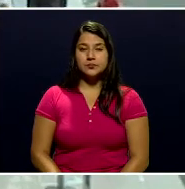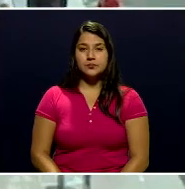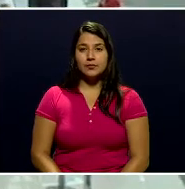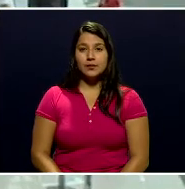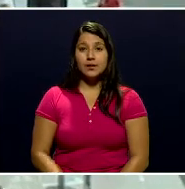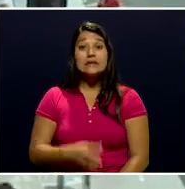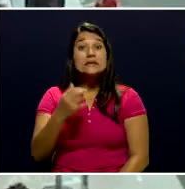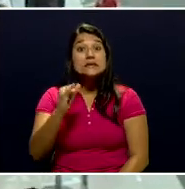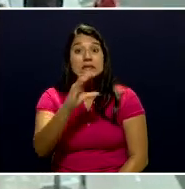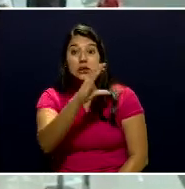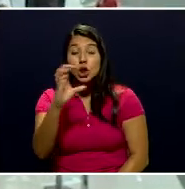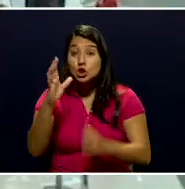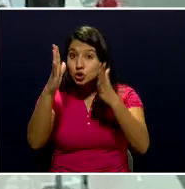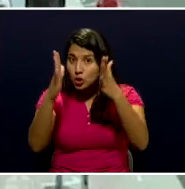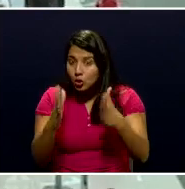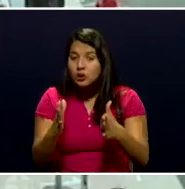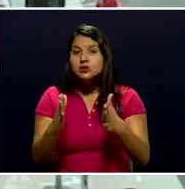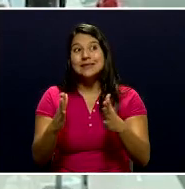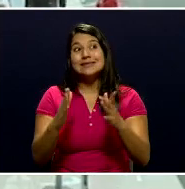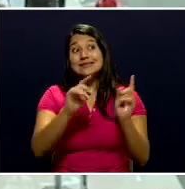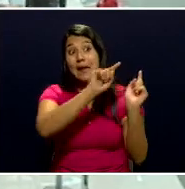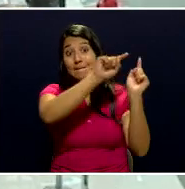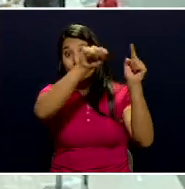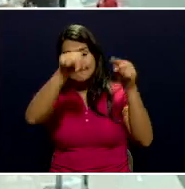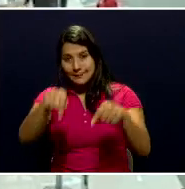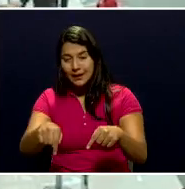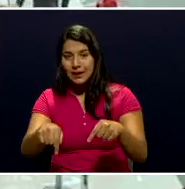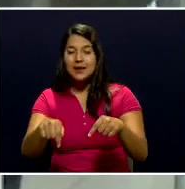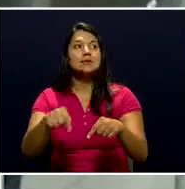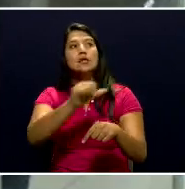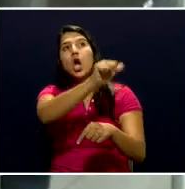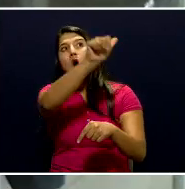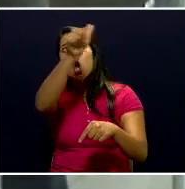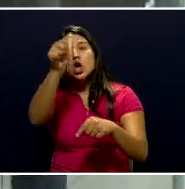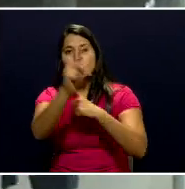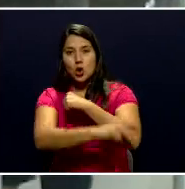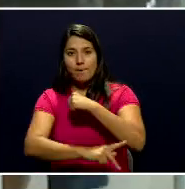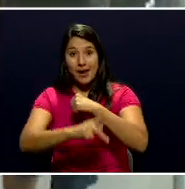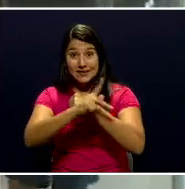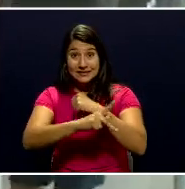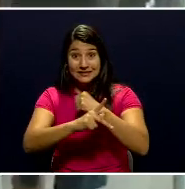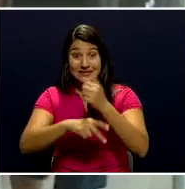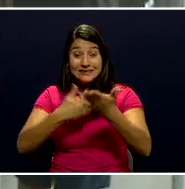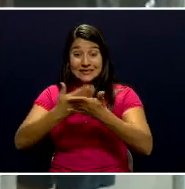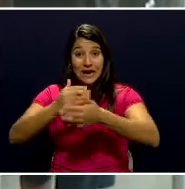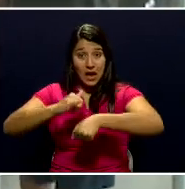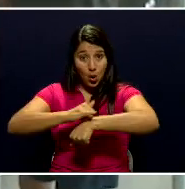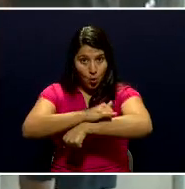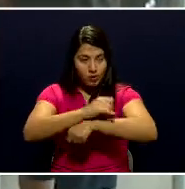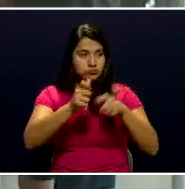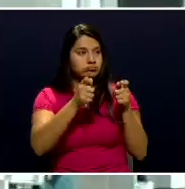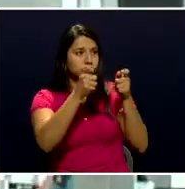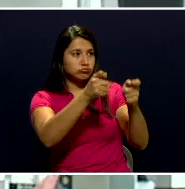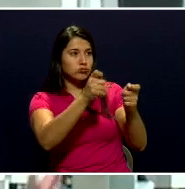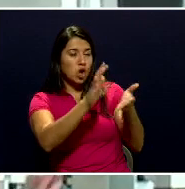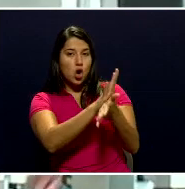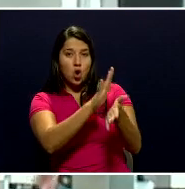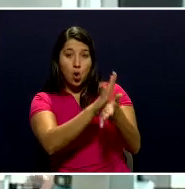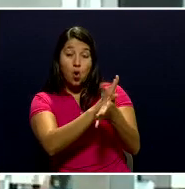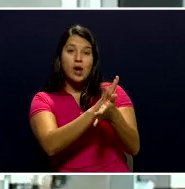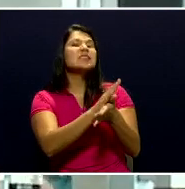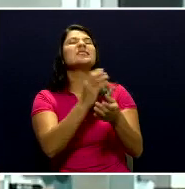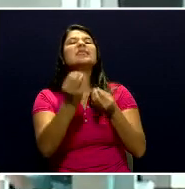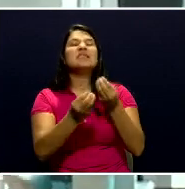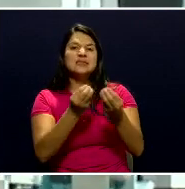Aquellos costarricenses que vengan del extranjero al ingresar por cualquier frontera y aeropuerto recibirán una orden sanitaria de aislamiento por 15